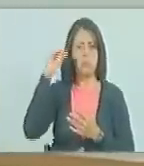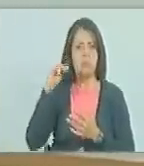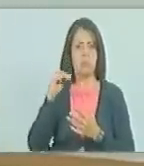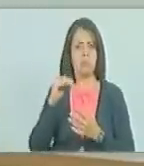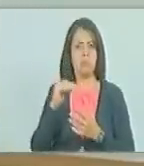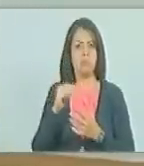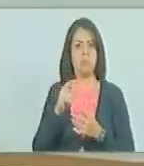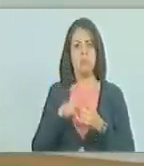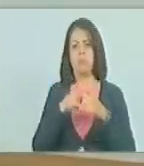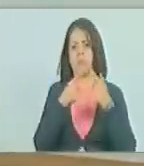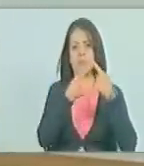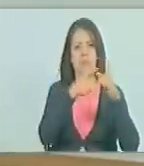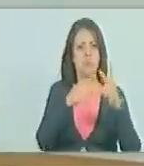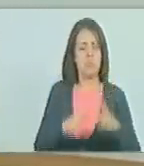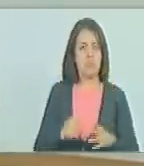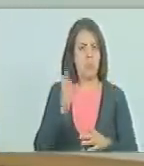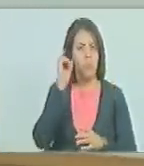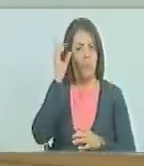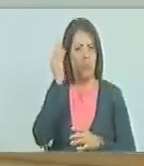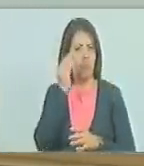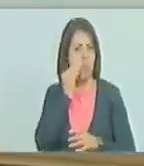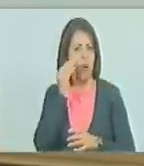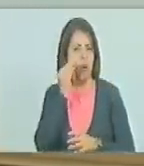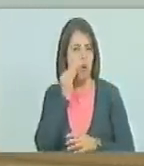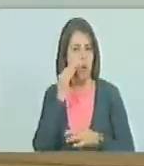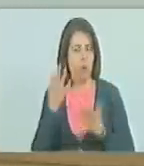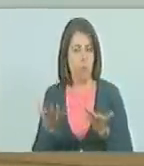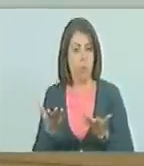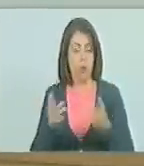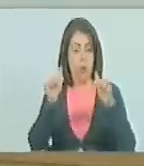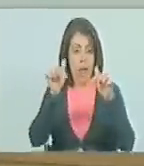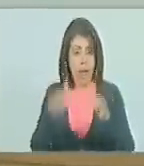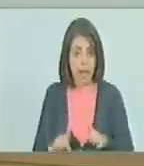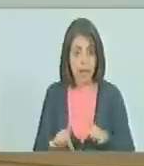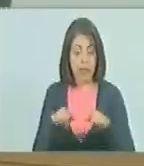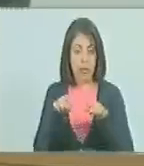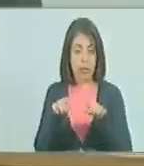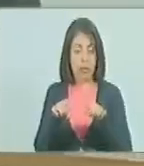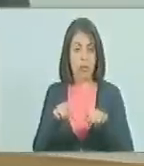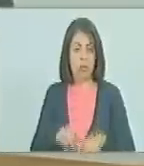Xi Jinping. Imbécil. ¿Acaso